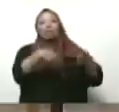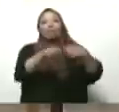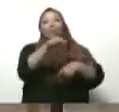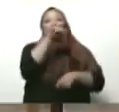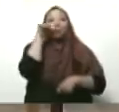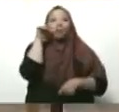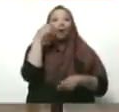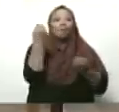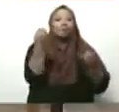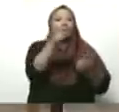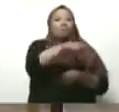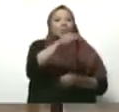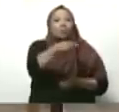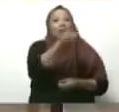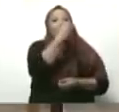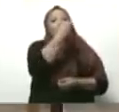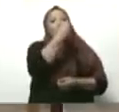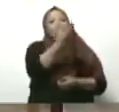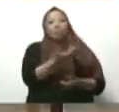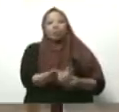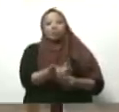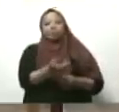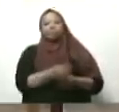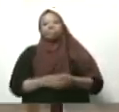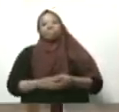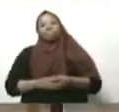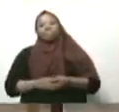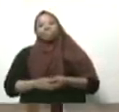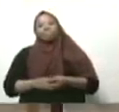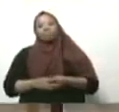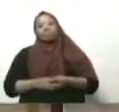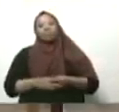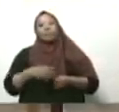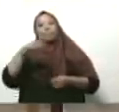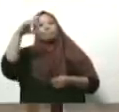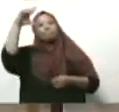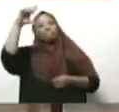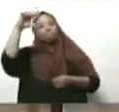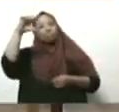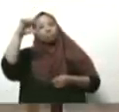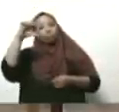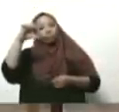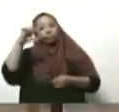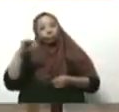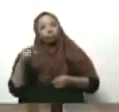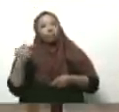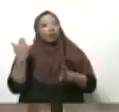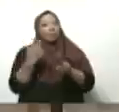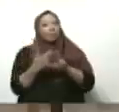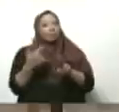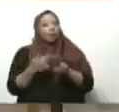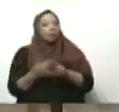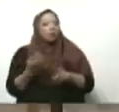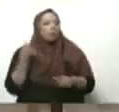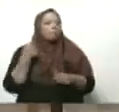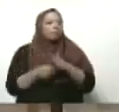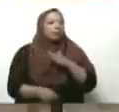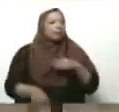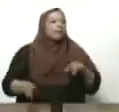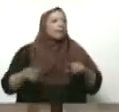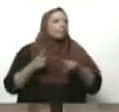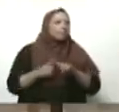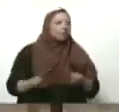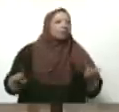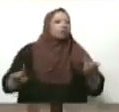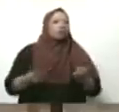del riesgo hoy también ha bajado la percepción del riesgo entre los jóvenes sobre el